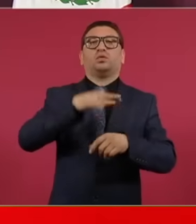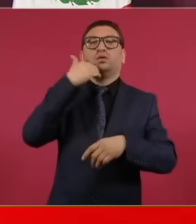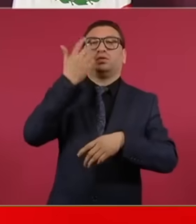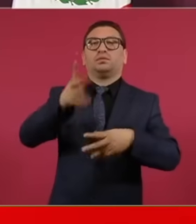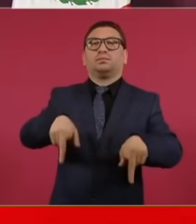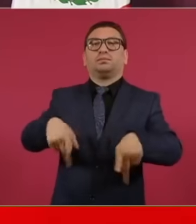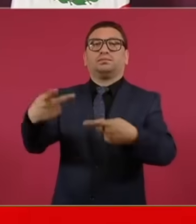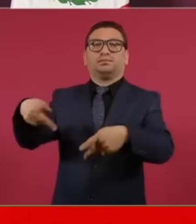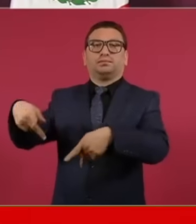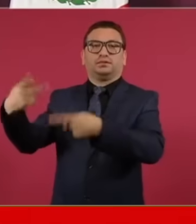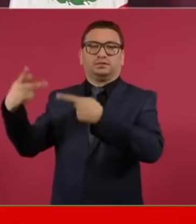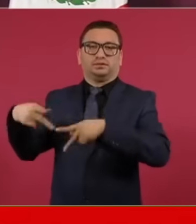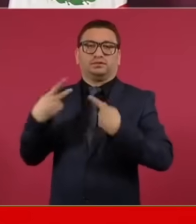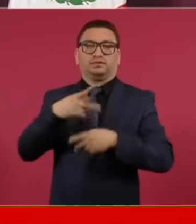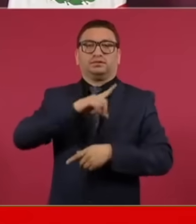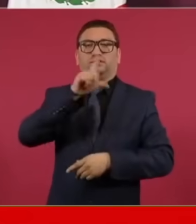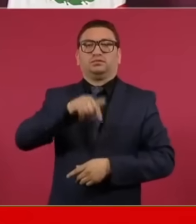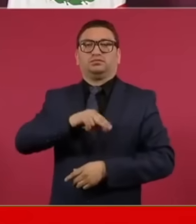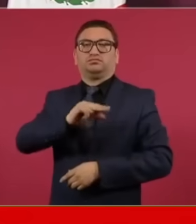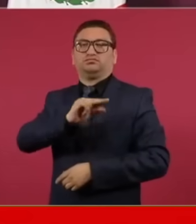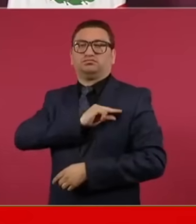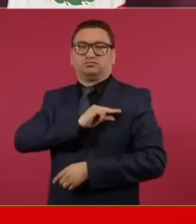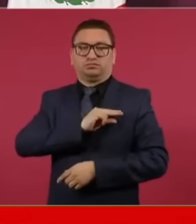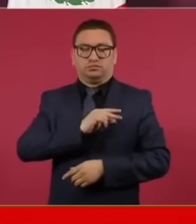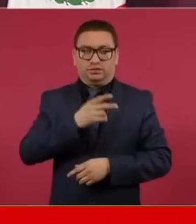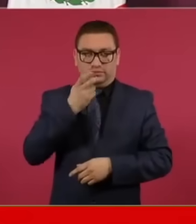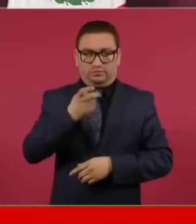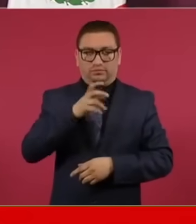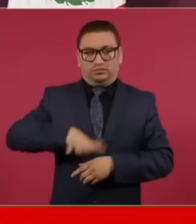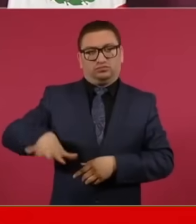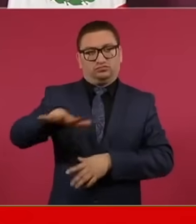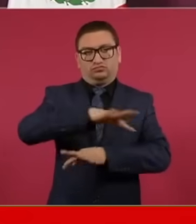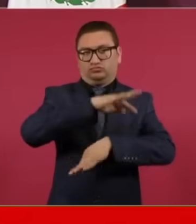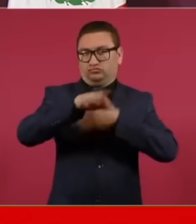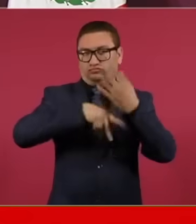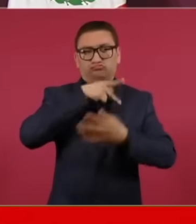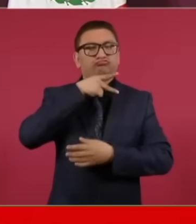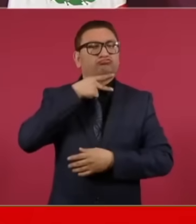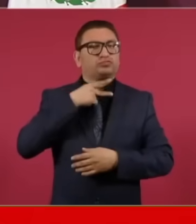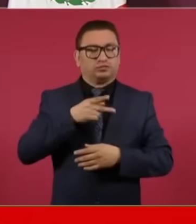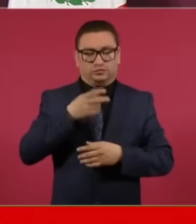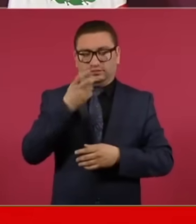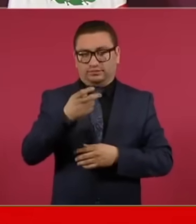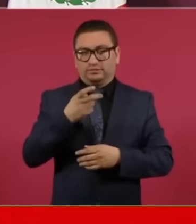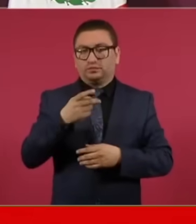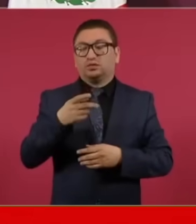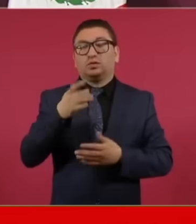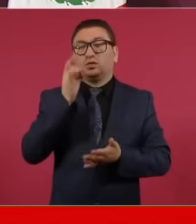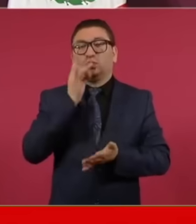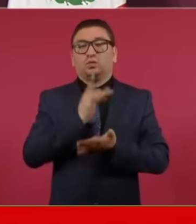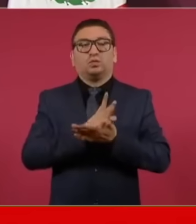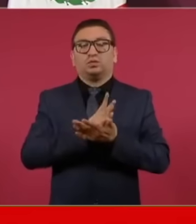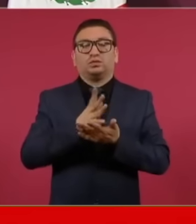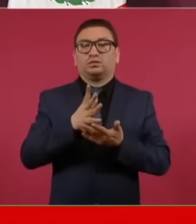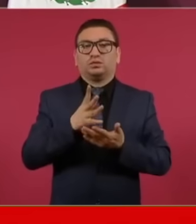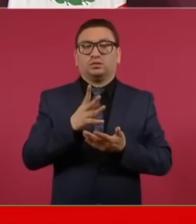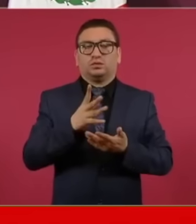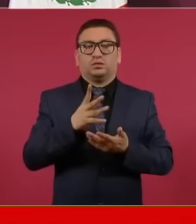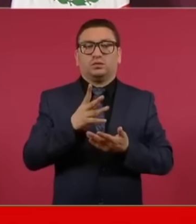venderlas, privatizar todo el sector, si acaso quedarnos nada